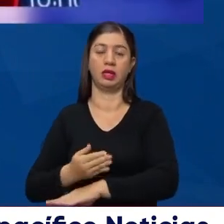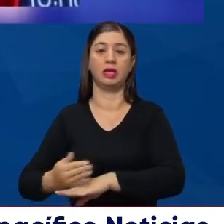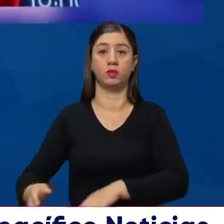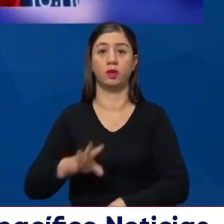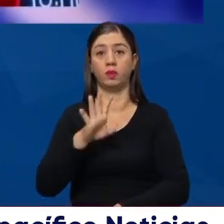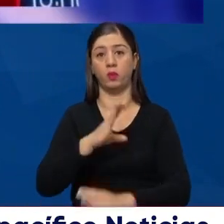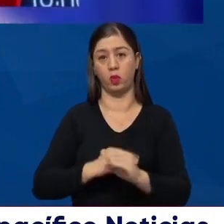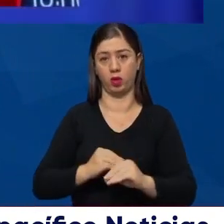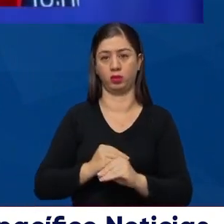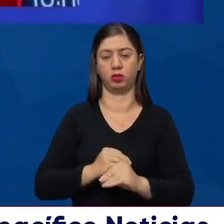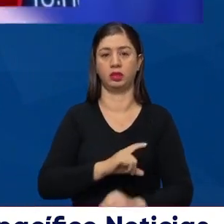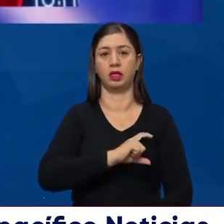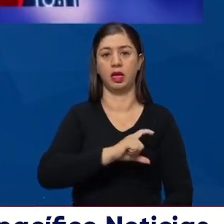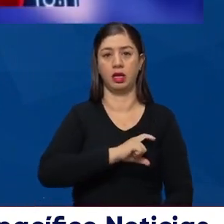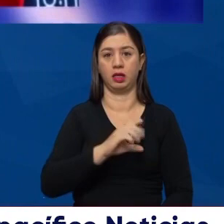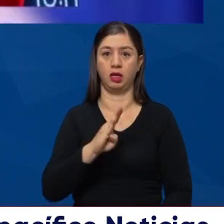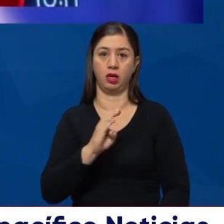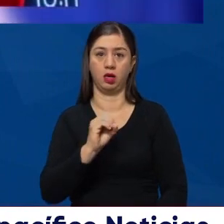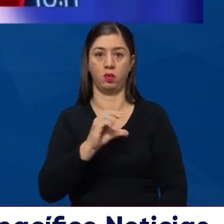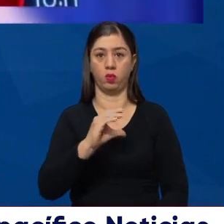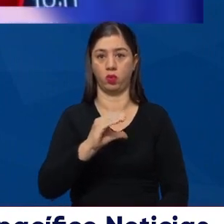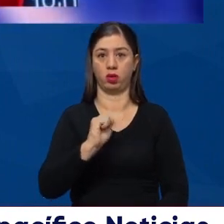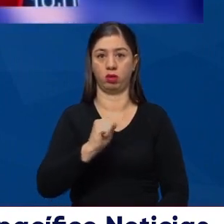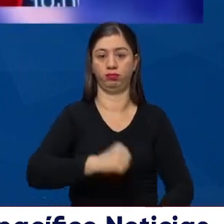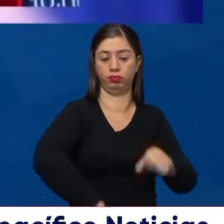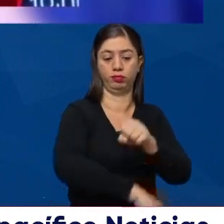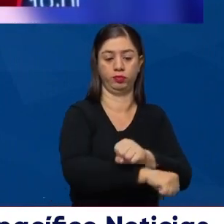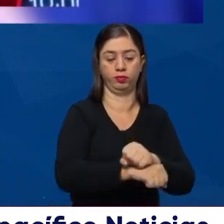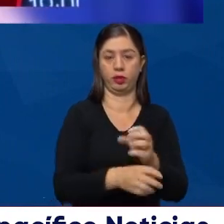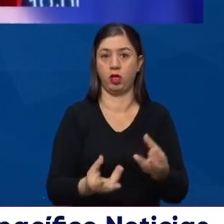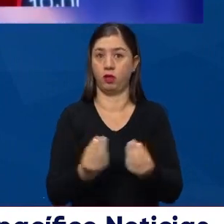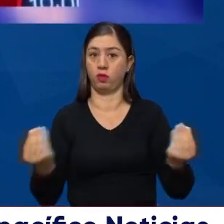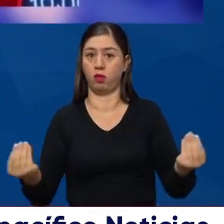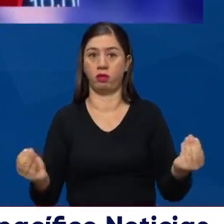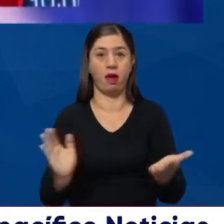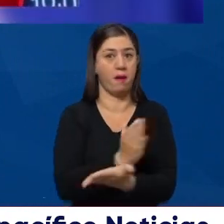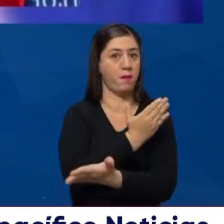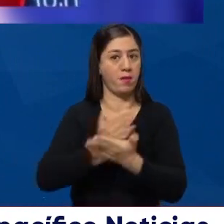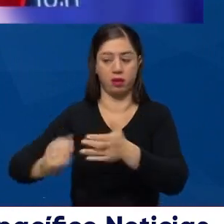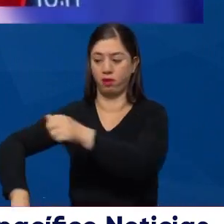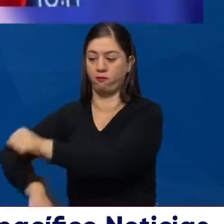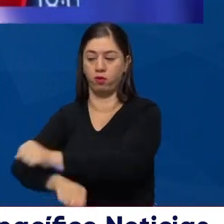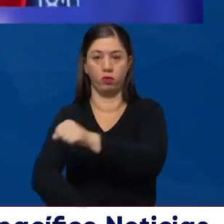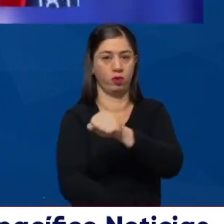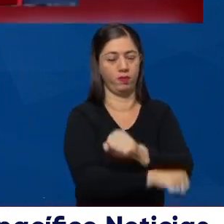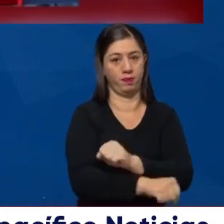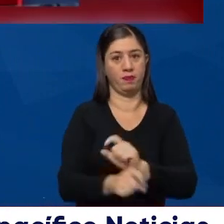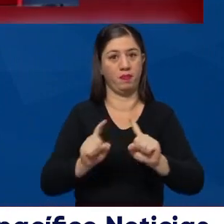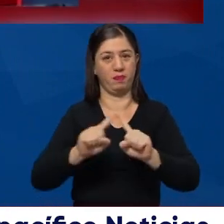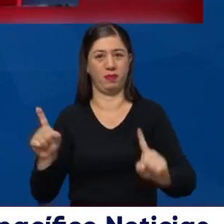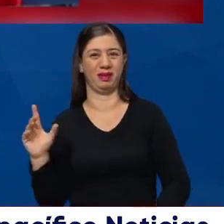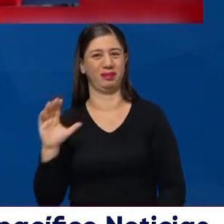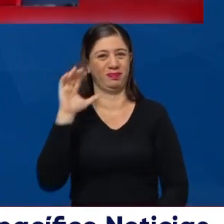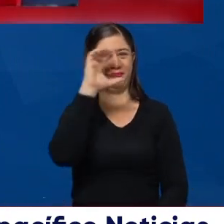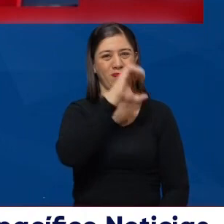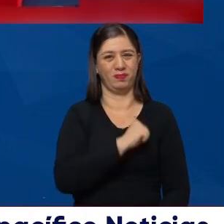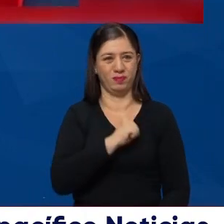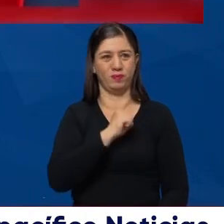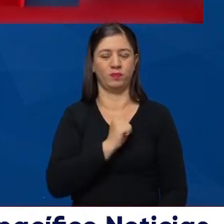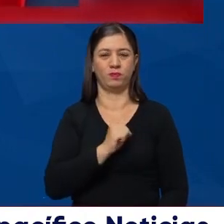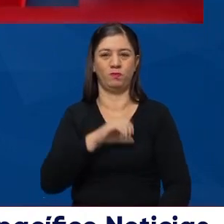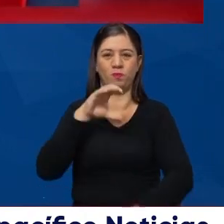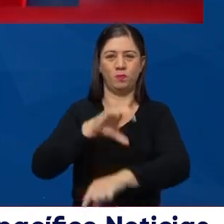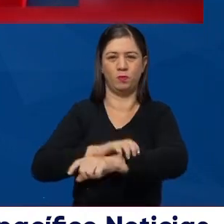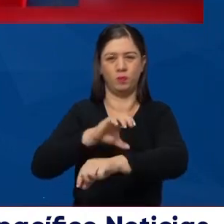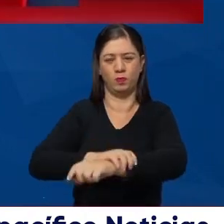Sí, eran dos partidos distintos, pero el lugar donde se encontraron los hechos y donde están todos estos